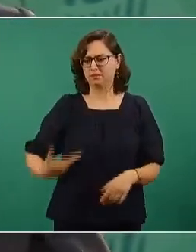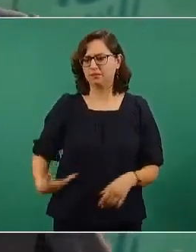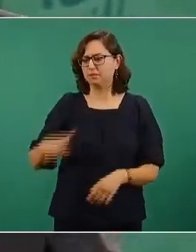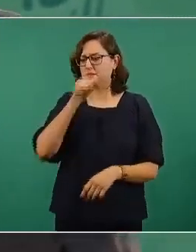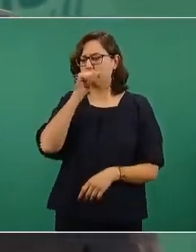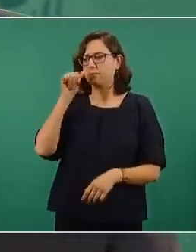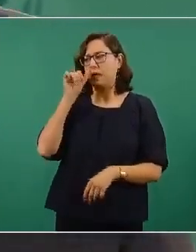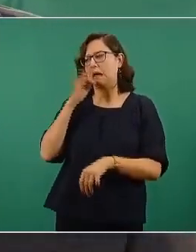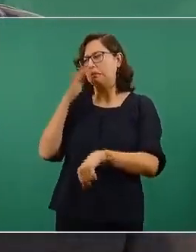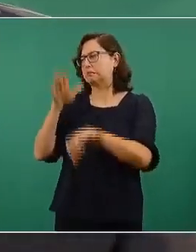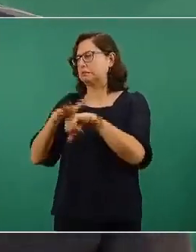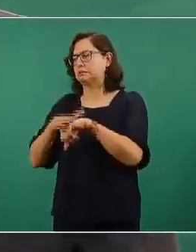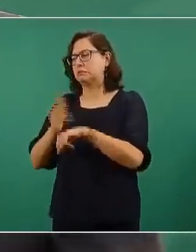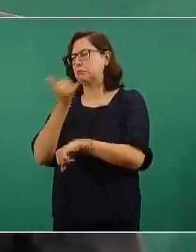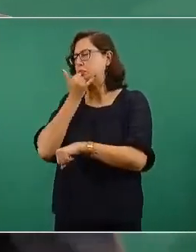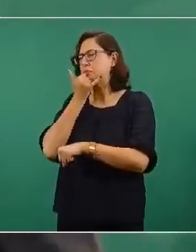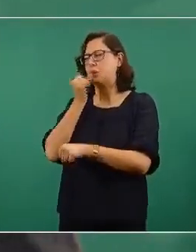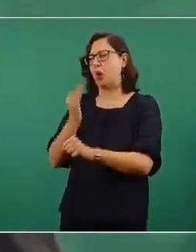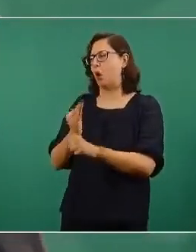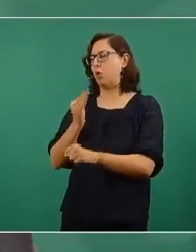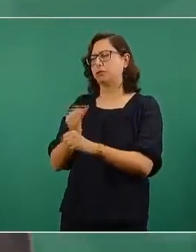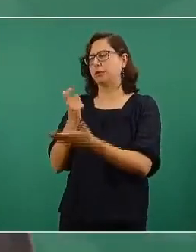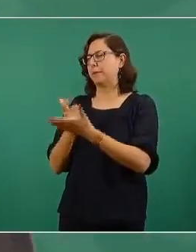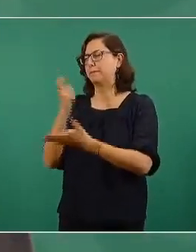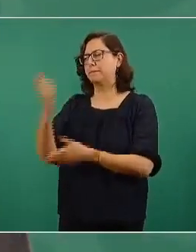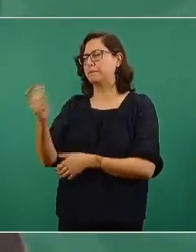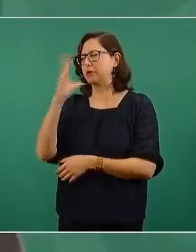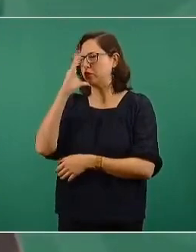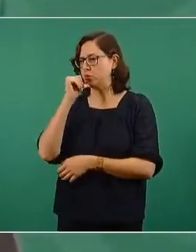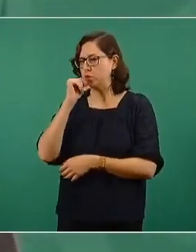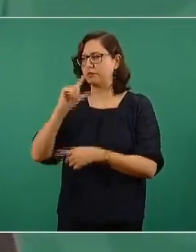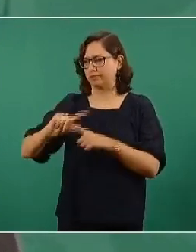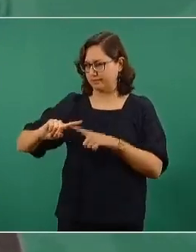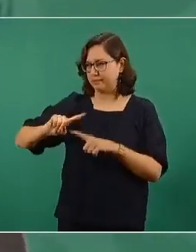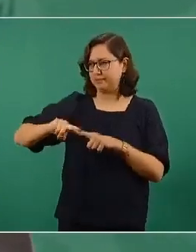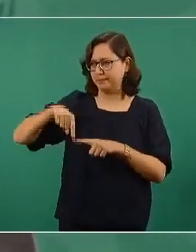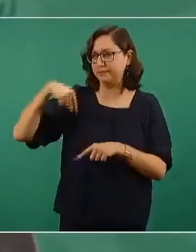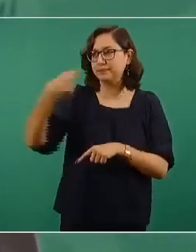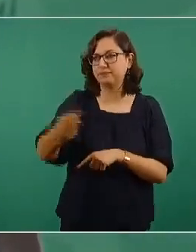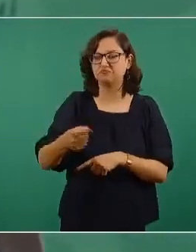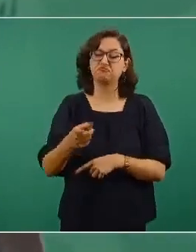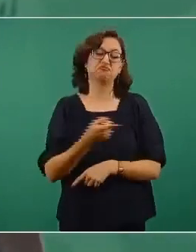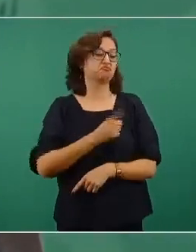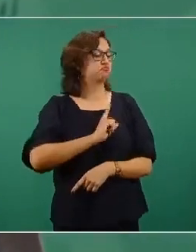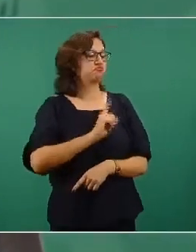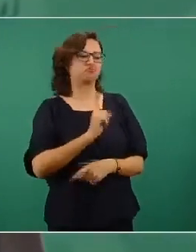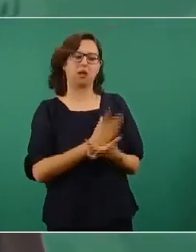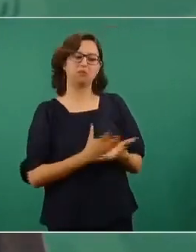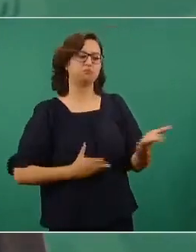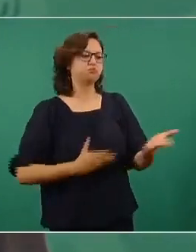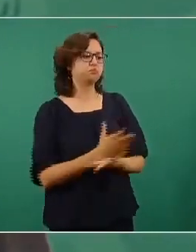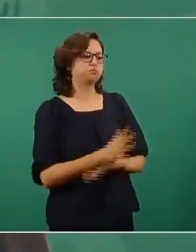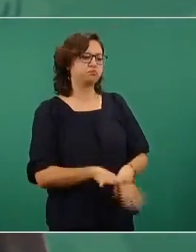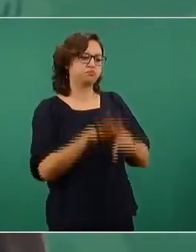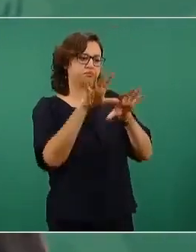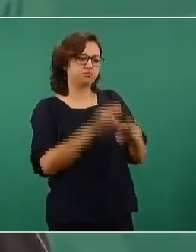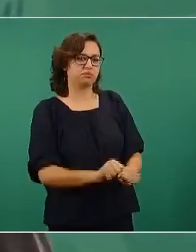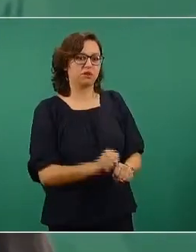para pagar y eso lo agarraron de pretexto para invadirnos. Pero el propósito de Napoleón